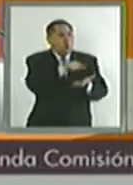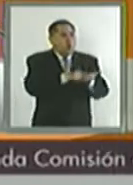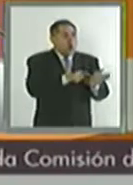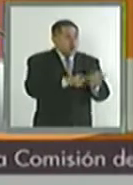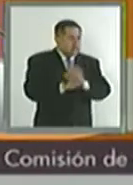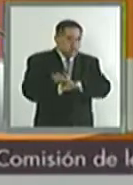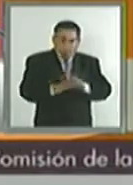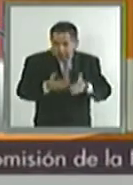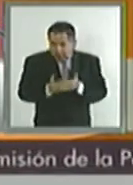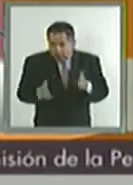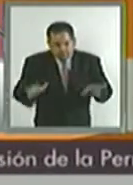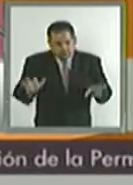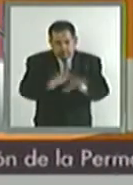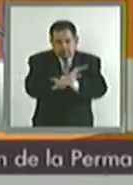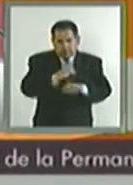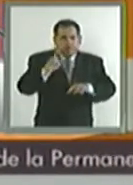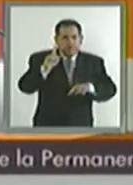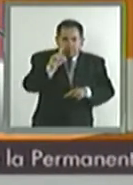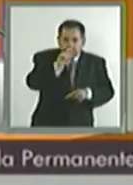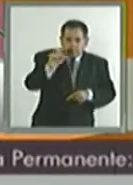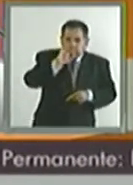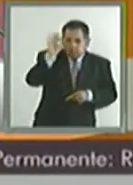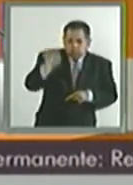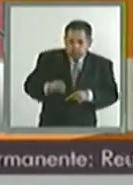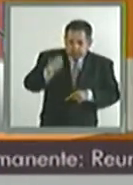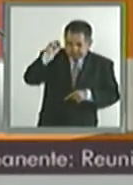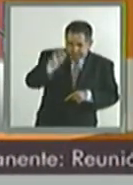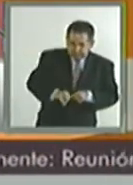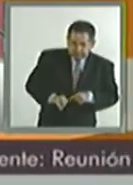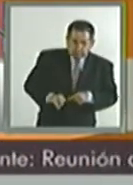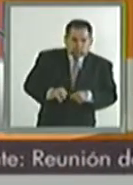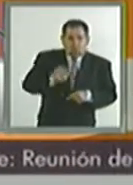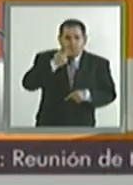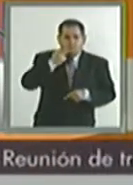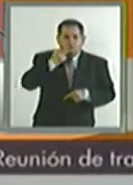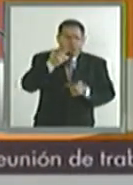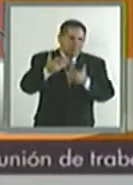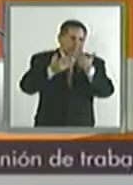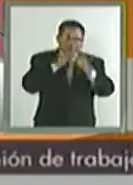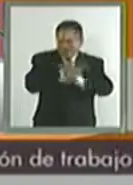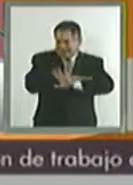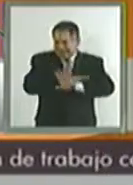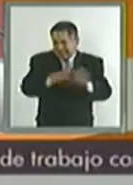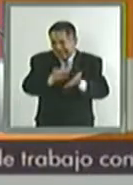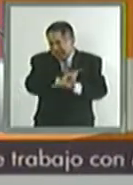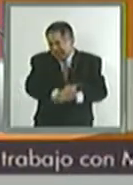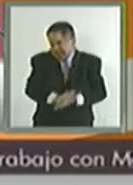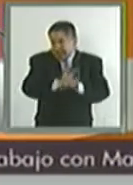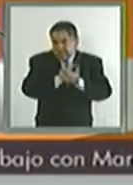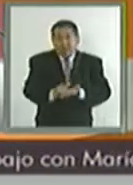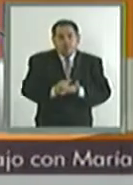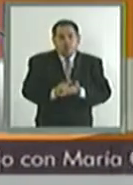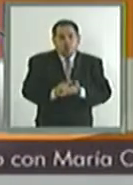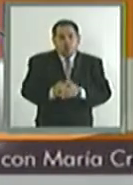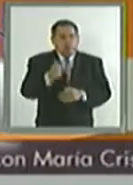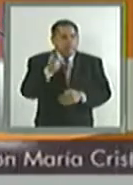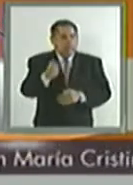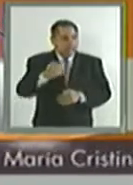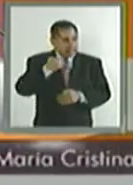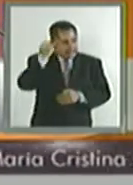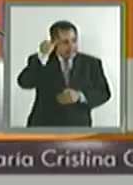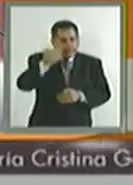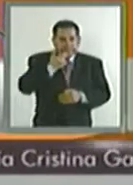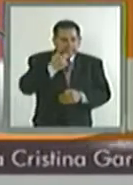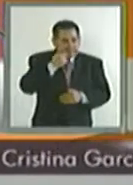contar con espacios 100% libres de humo de tabaco, lo cual contribuirá